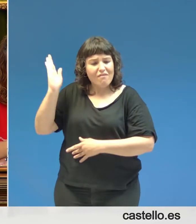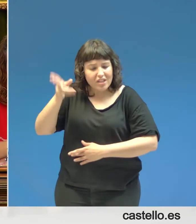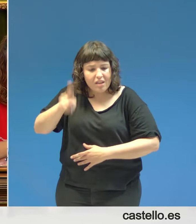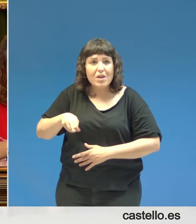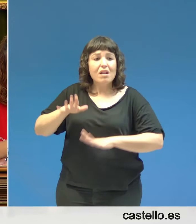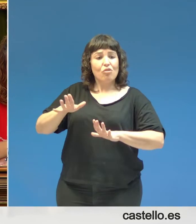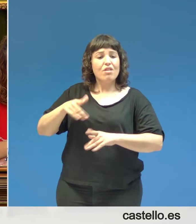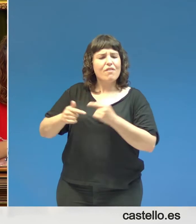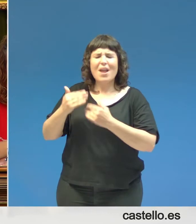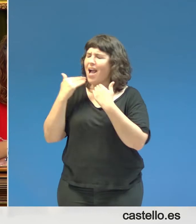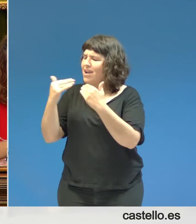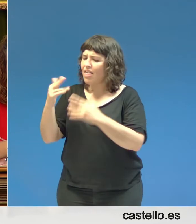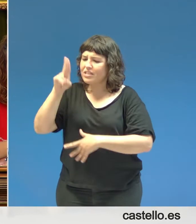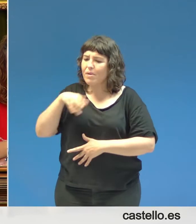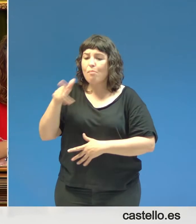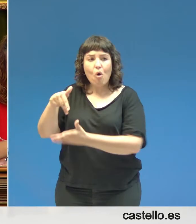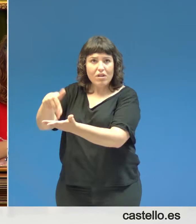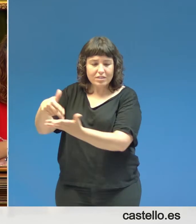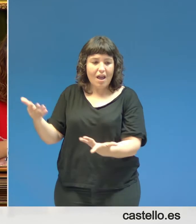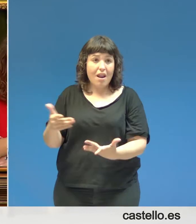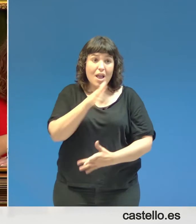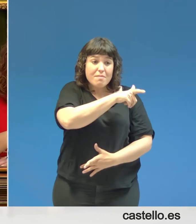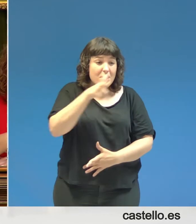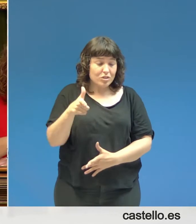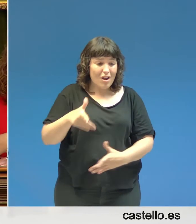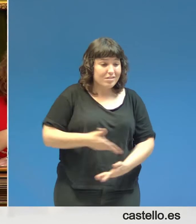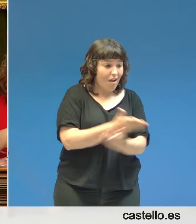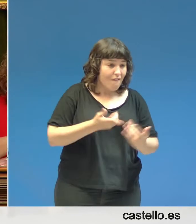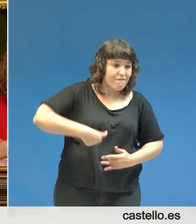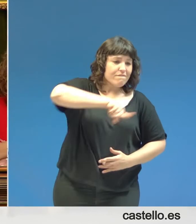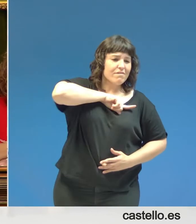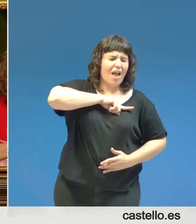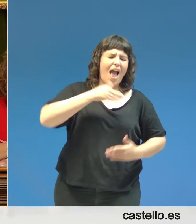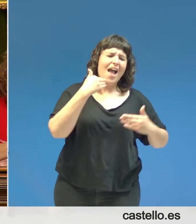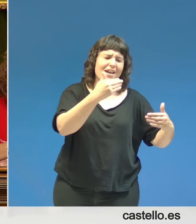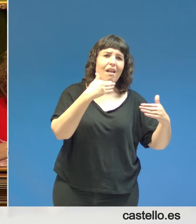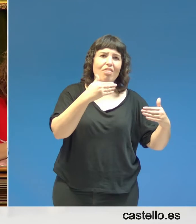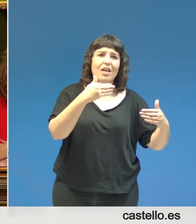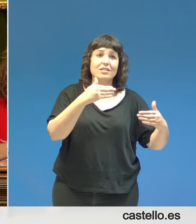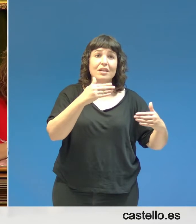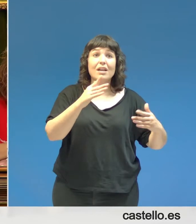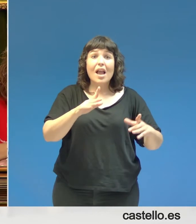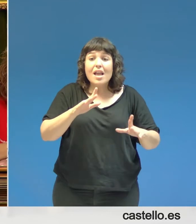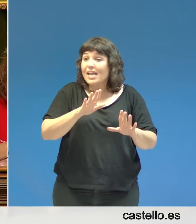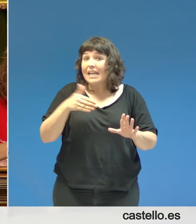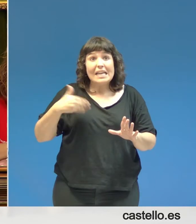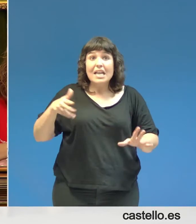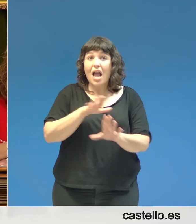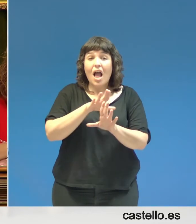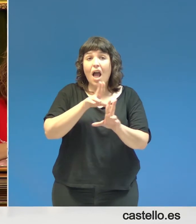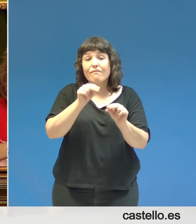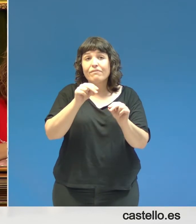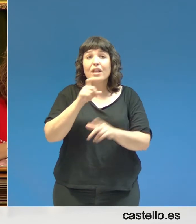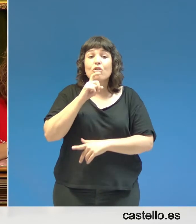ahí. Gracias a la ciudadanía de Castellón por haber confiado en todos nosotros. Y desde luego yo sí que quiero terminar pidiéndoos a